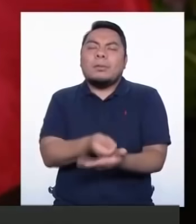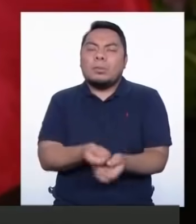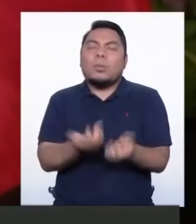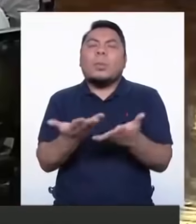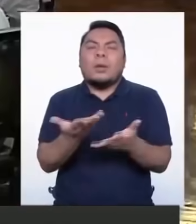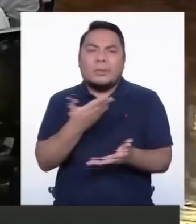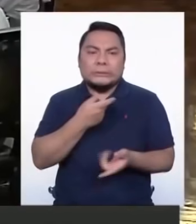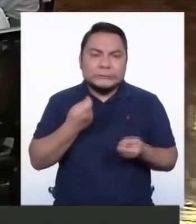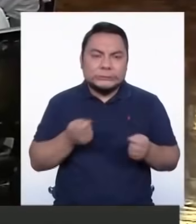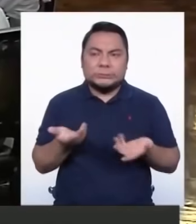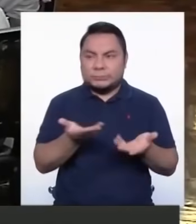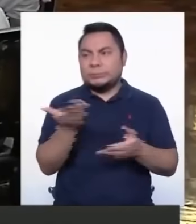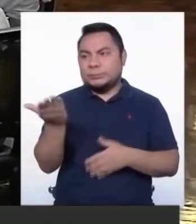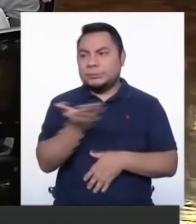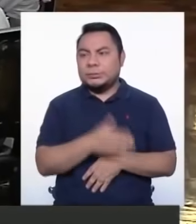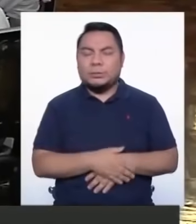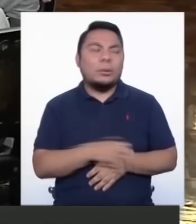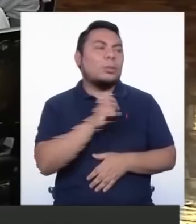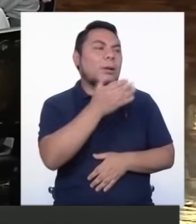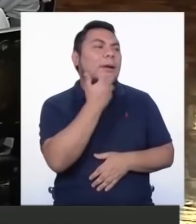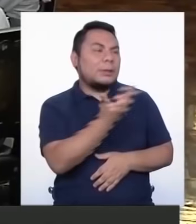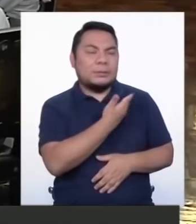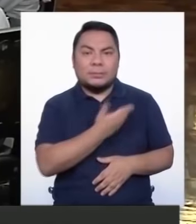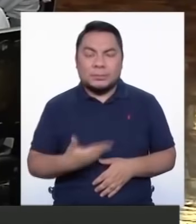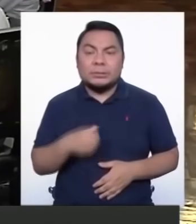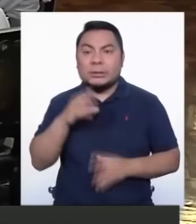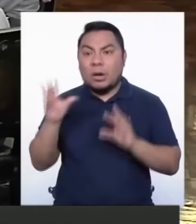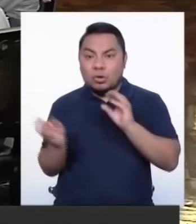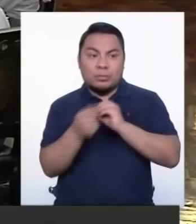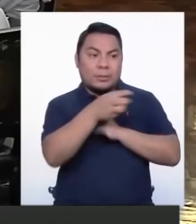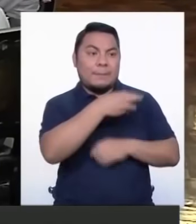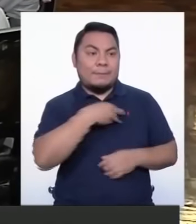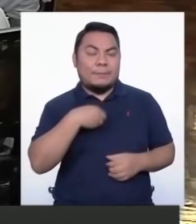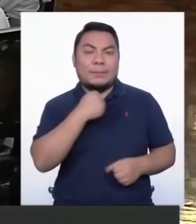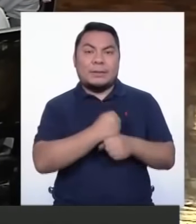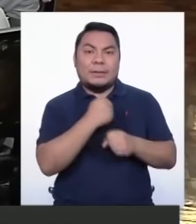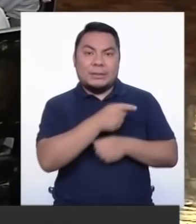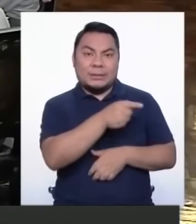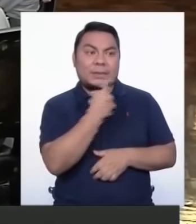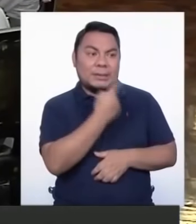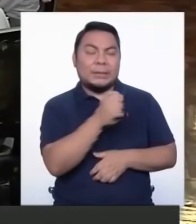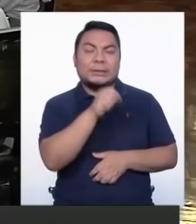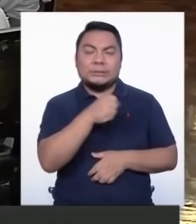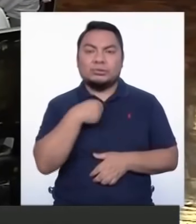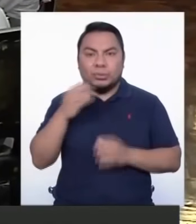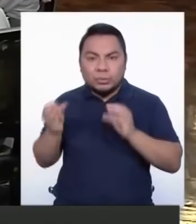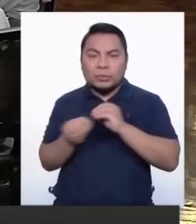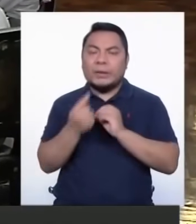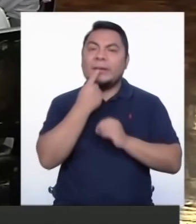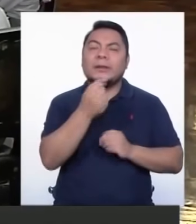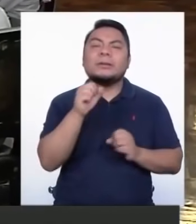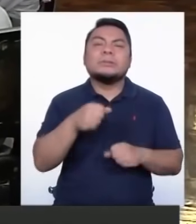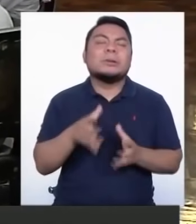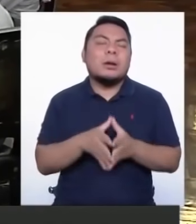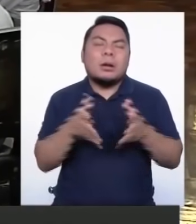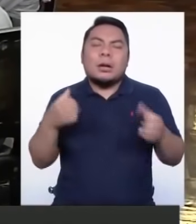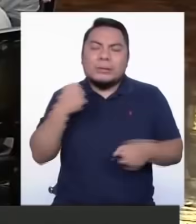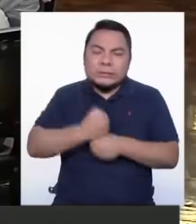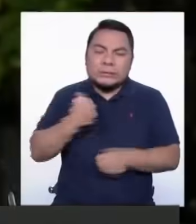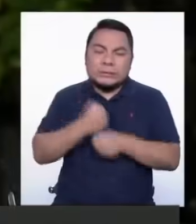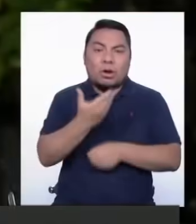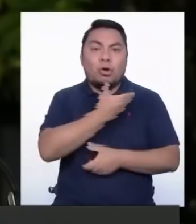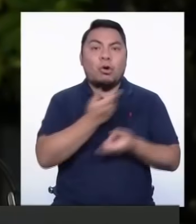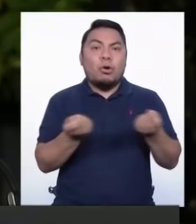haciendo? Gracias, presidente. Para complementar a la ministra Silvia, efectivamente el gran esfuerzo del gobierno es